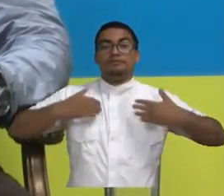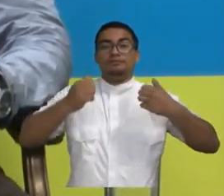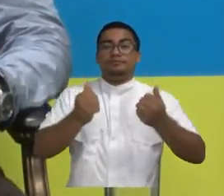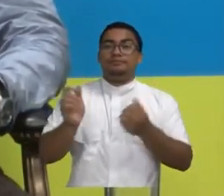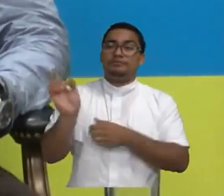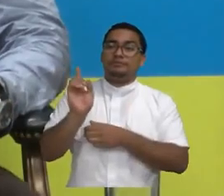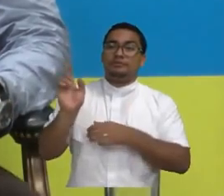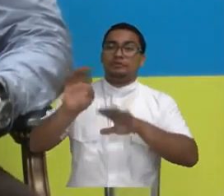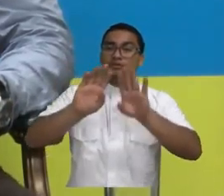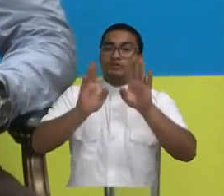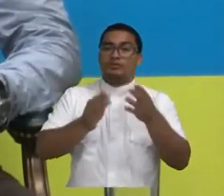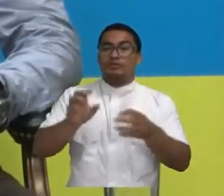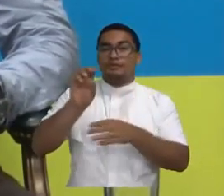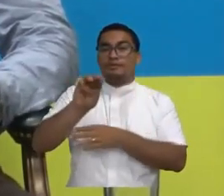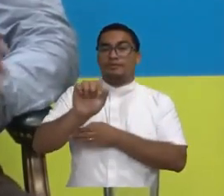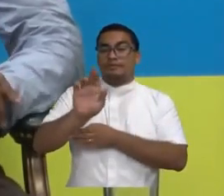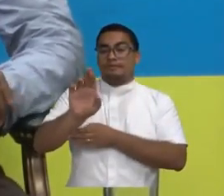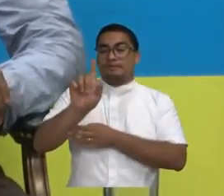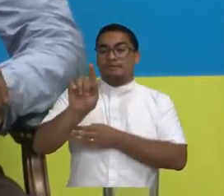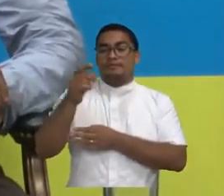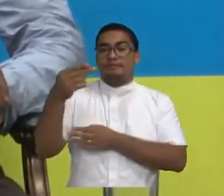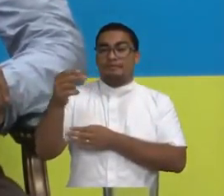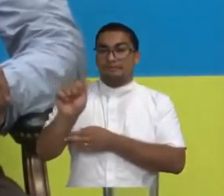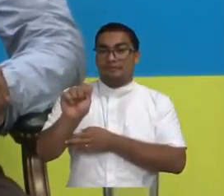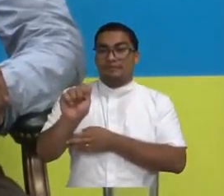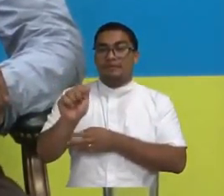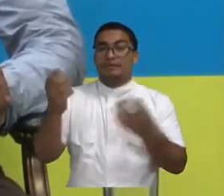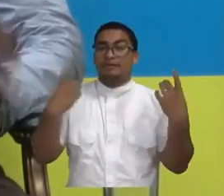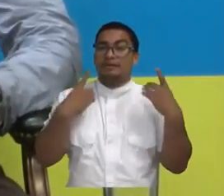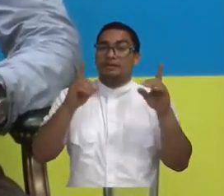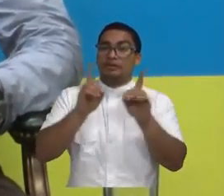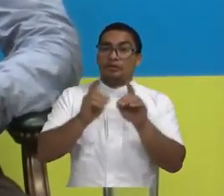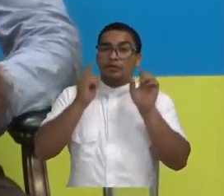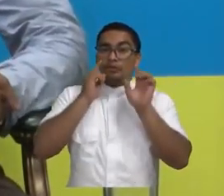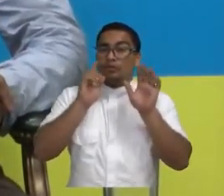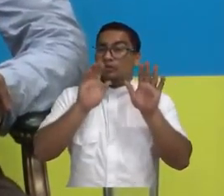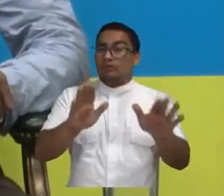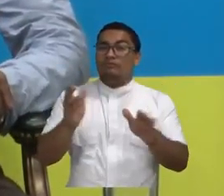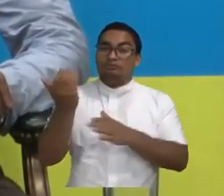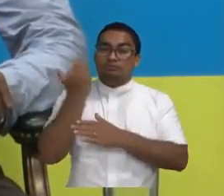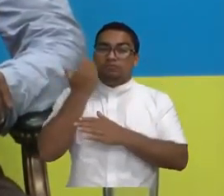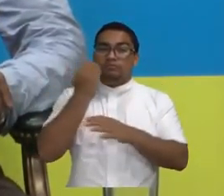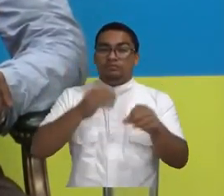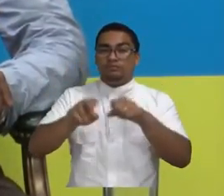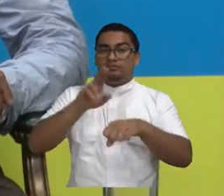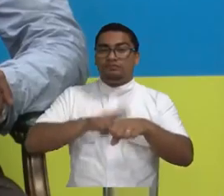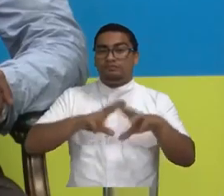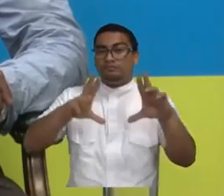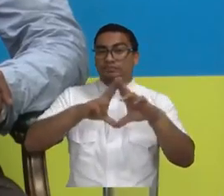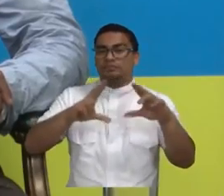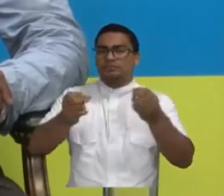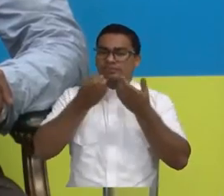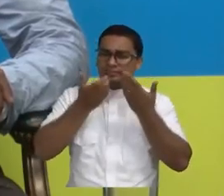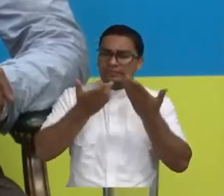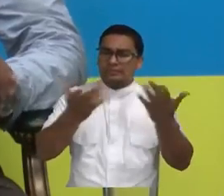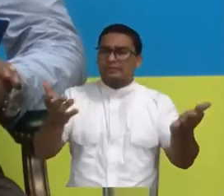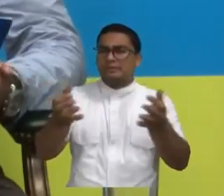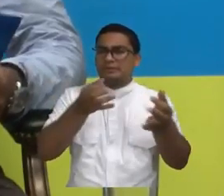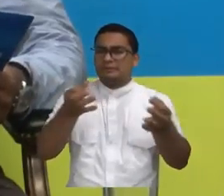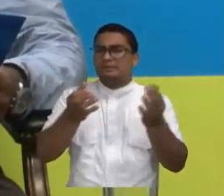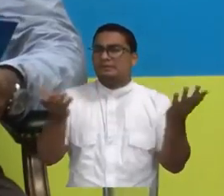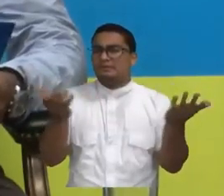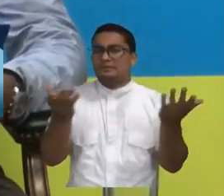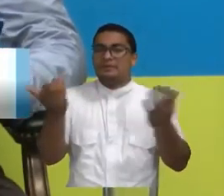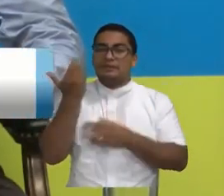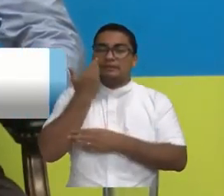la doctora Marta Reyes, directora de Prevención de Enfermedades a nivel nacional, daba los últimos reportes acerca